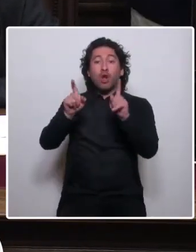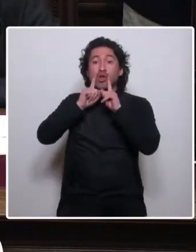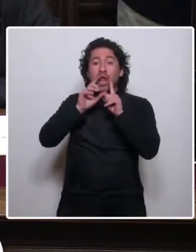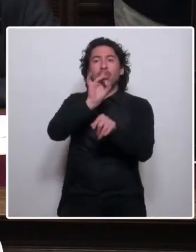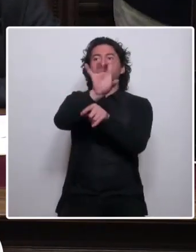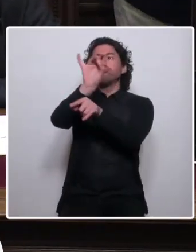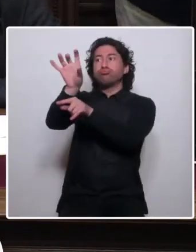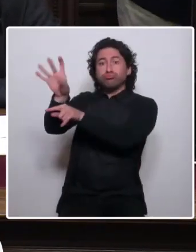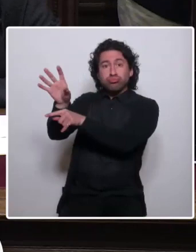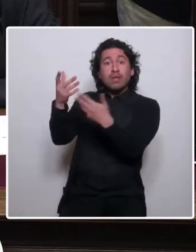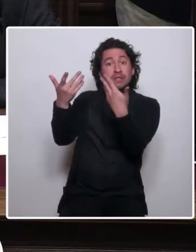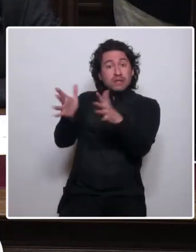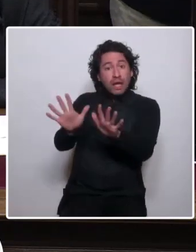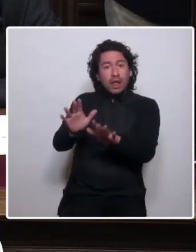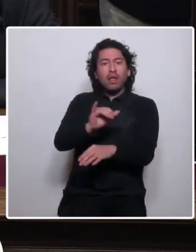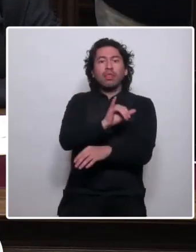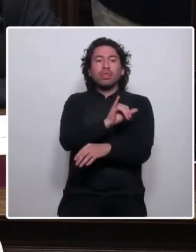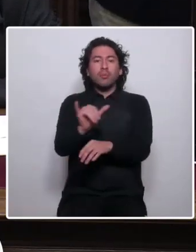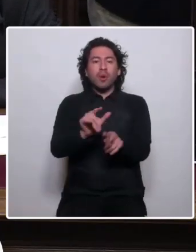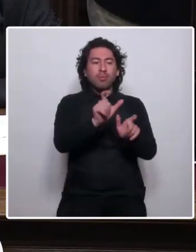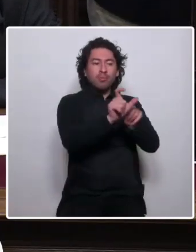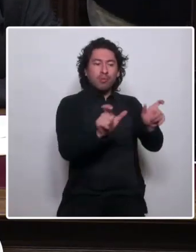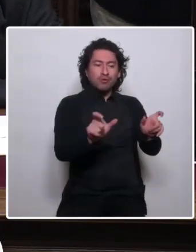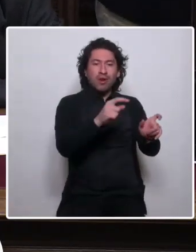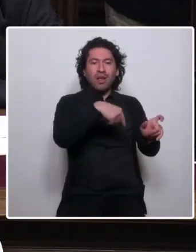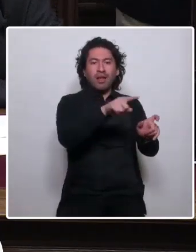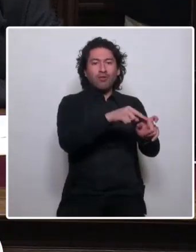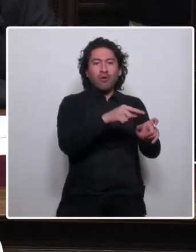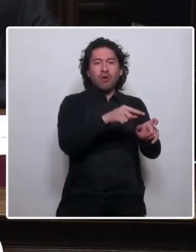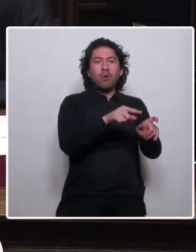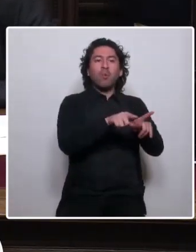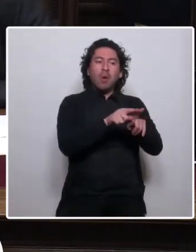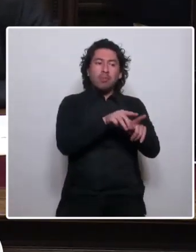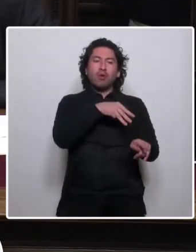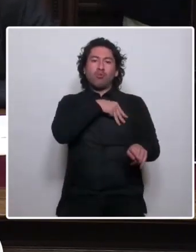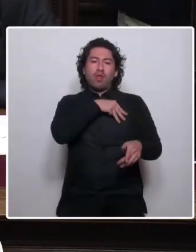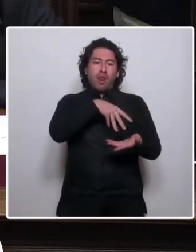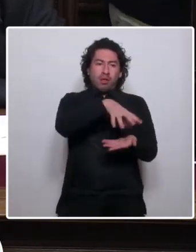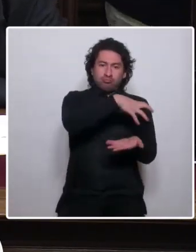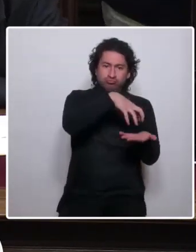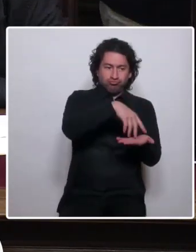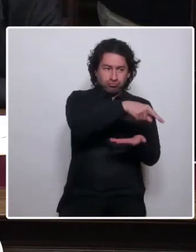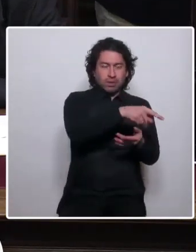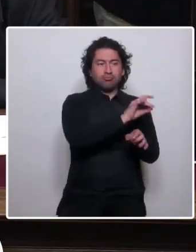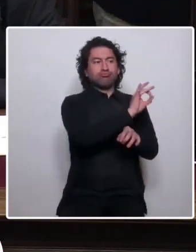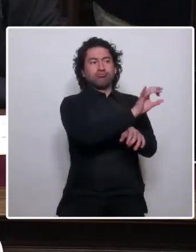hoteles y luego a quienes no tengan traslado dentro de la región metropolitana.